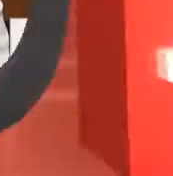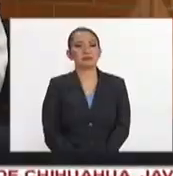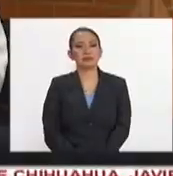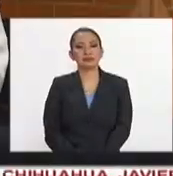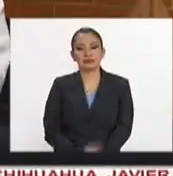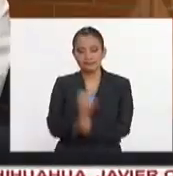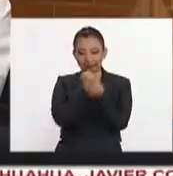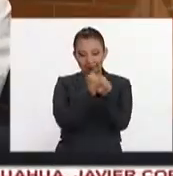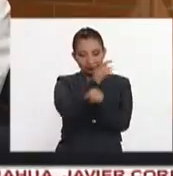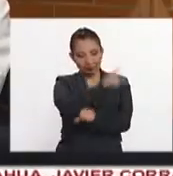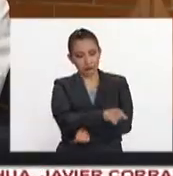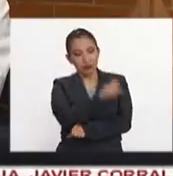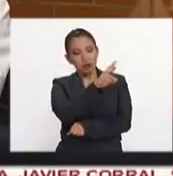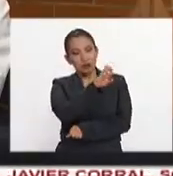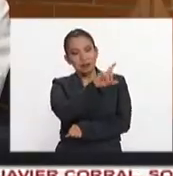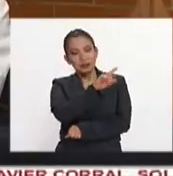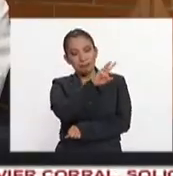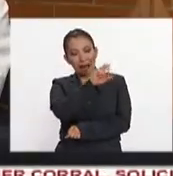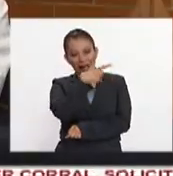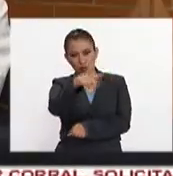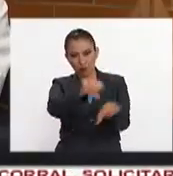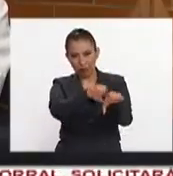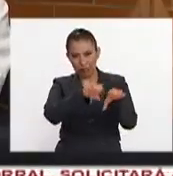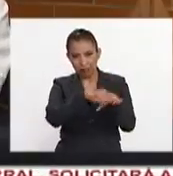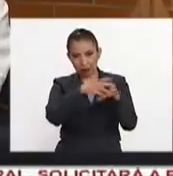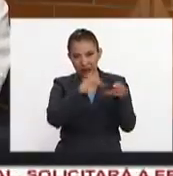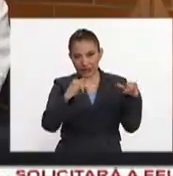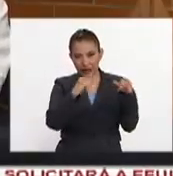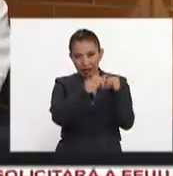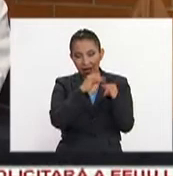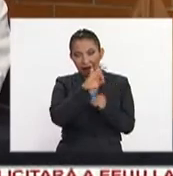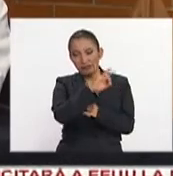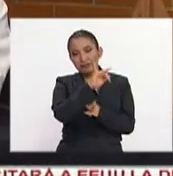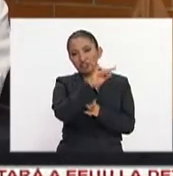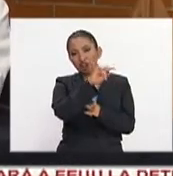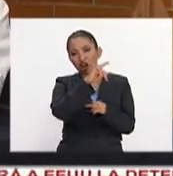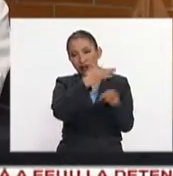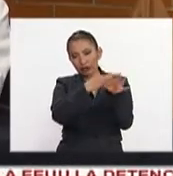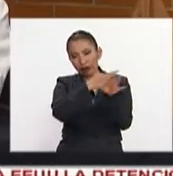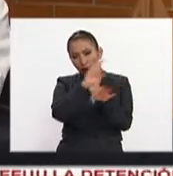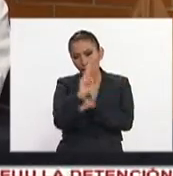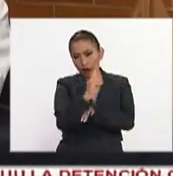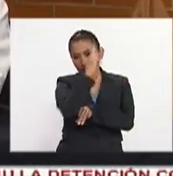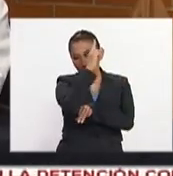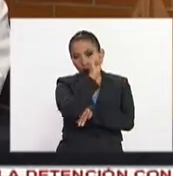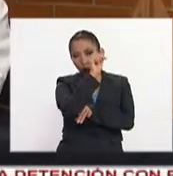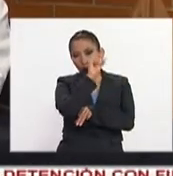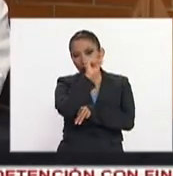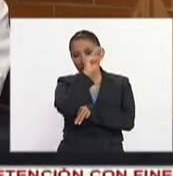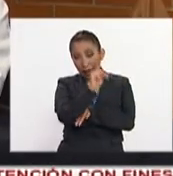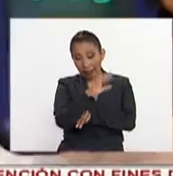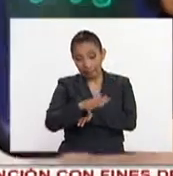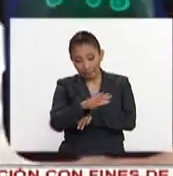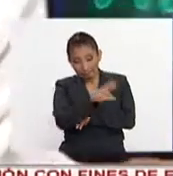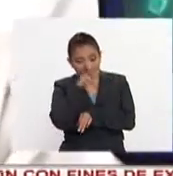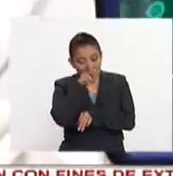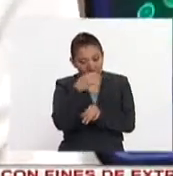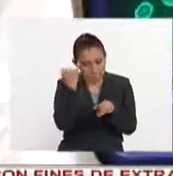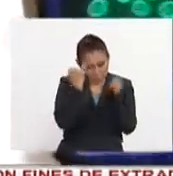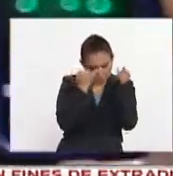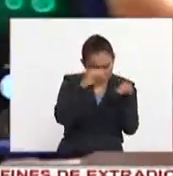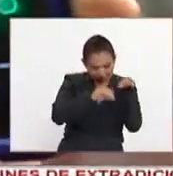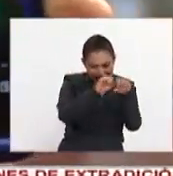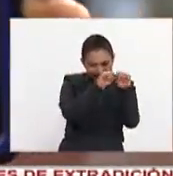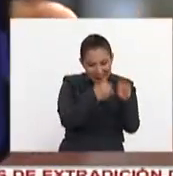El investigador Luis Vaca Domínguez y su equipo de trabajo del Instituto de Fisiología Celular de la Universidad Nacional Autónoma de México desarrollaron